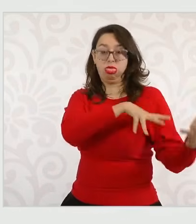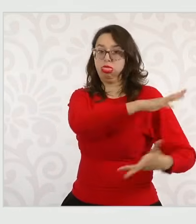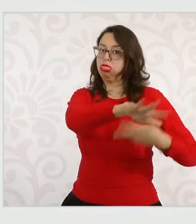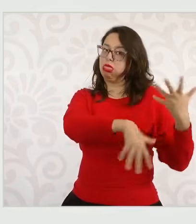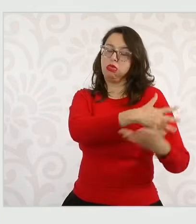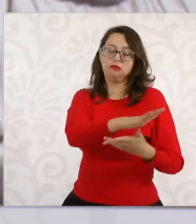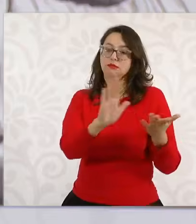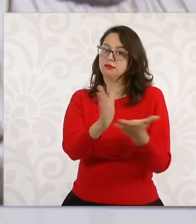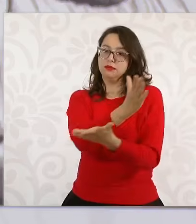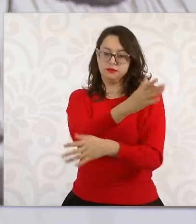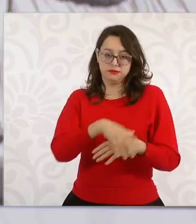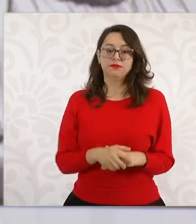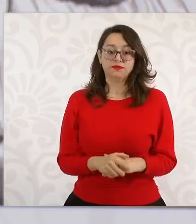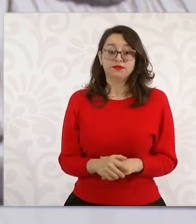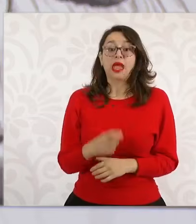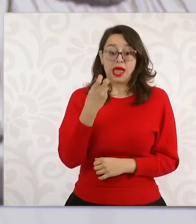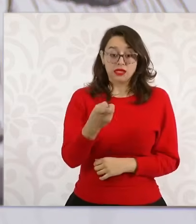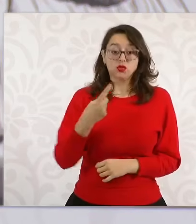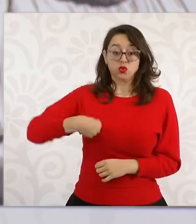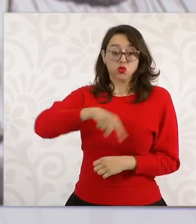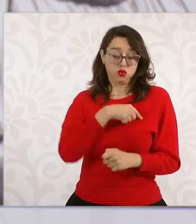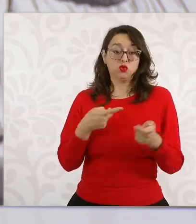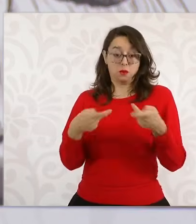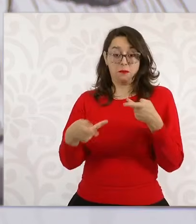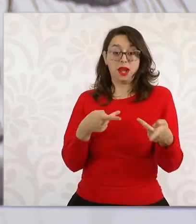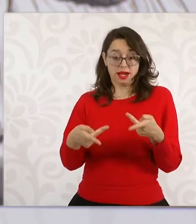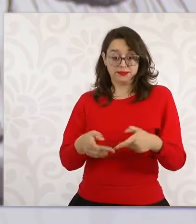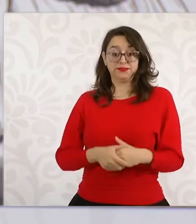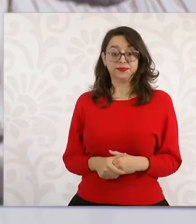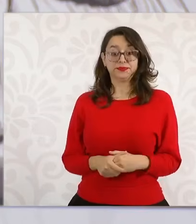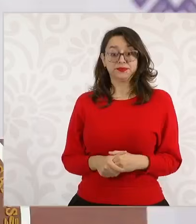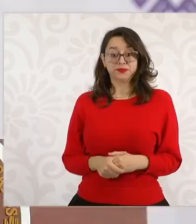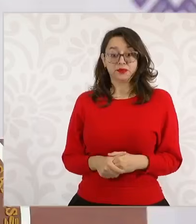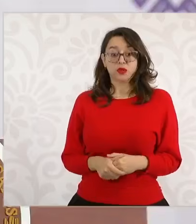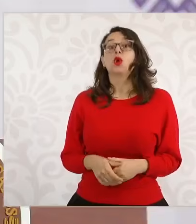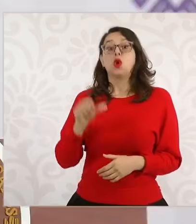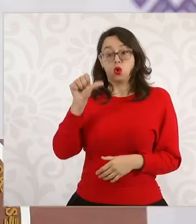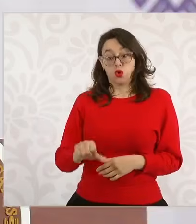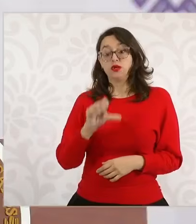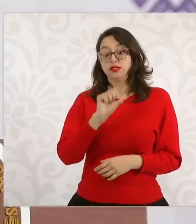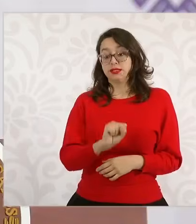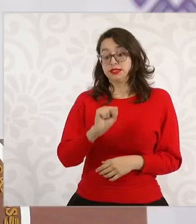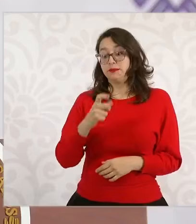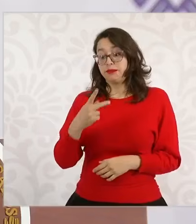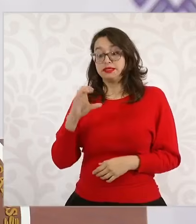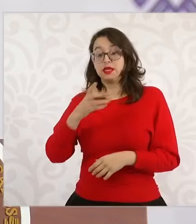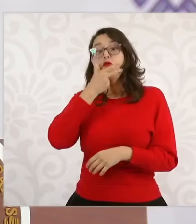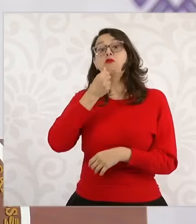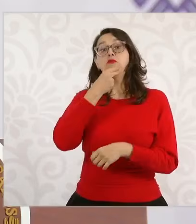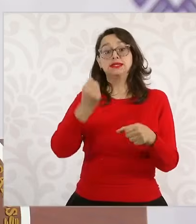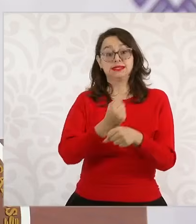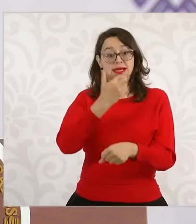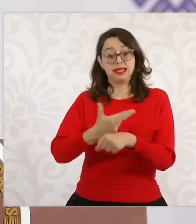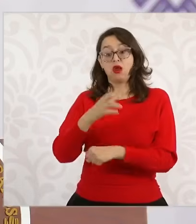Esta es la estrategia. El día de hoy está el secretario de Seguridad en Sinaloa, justamente, Omar